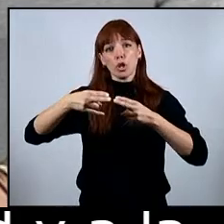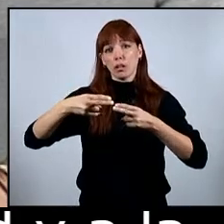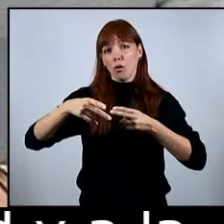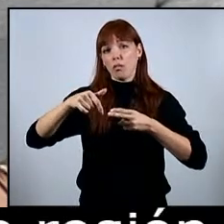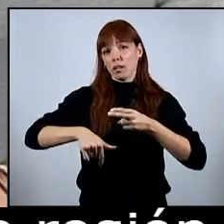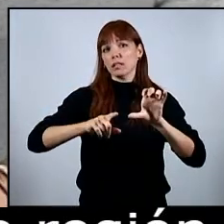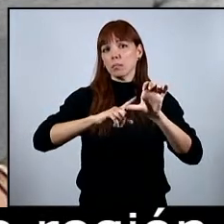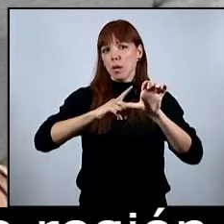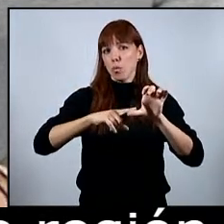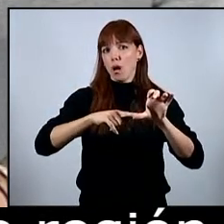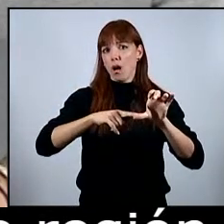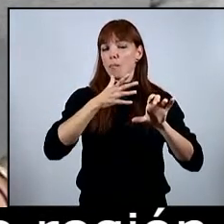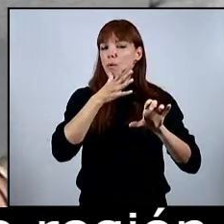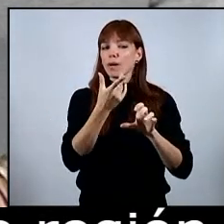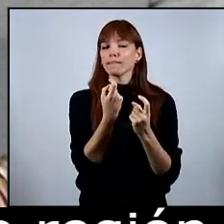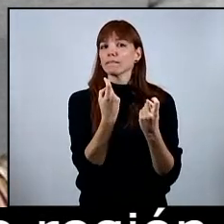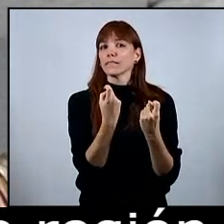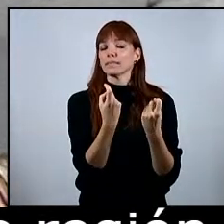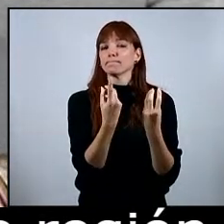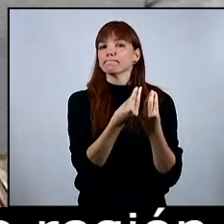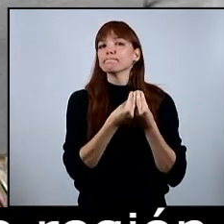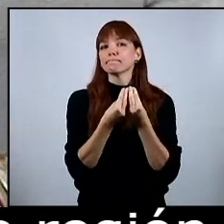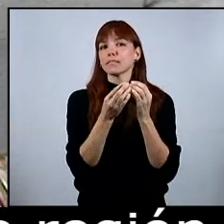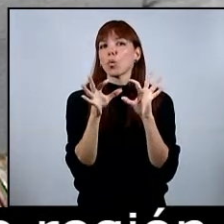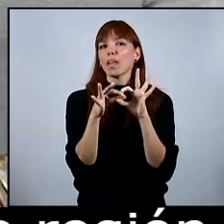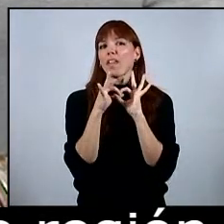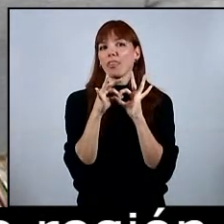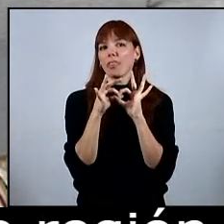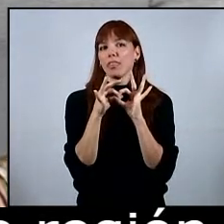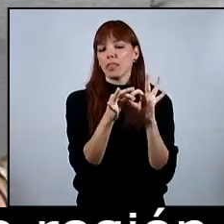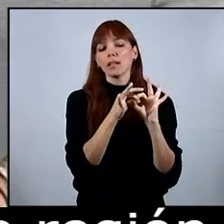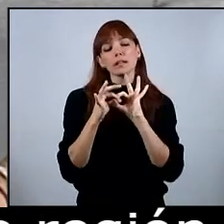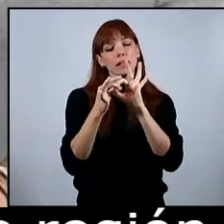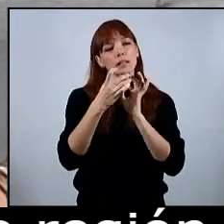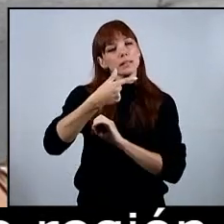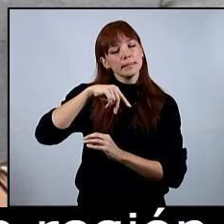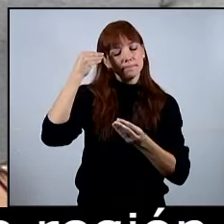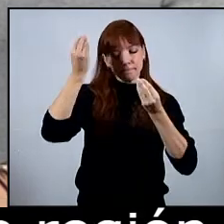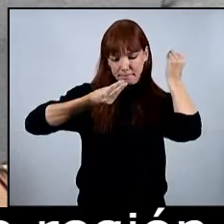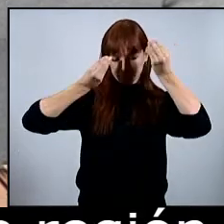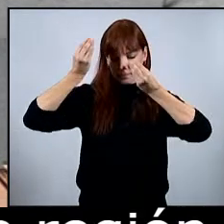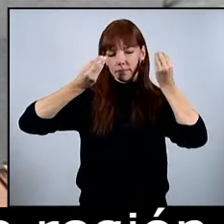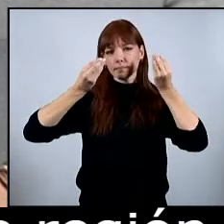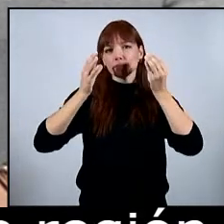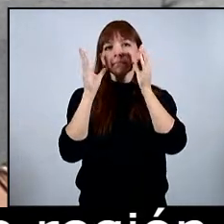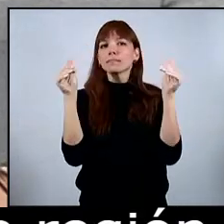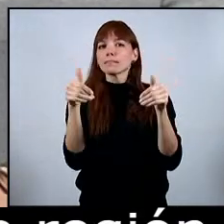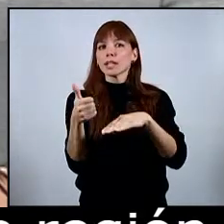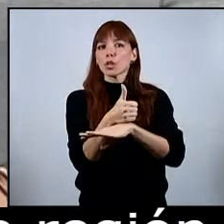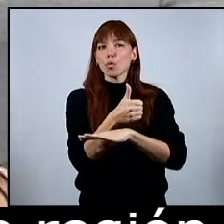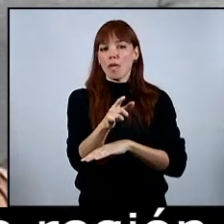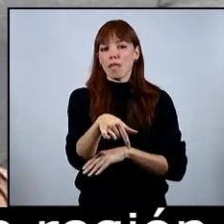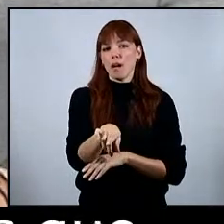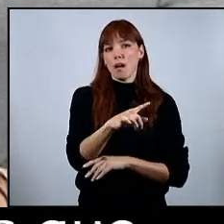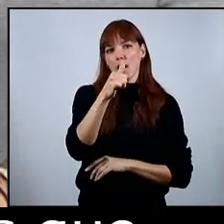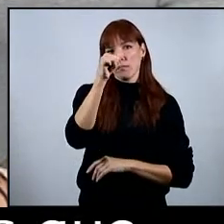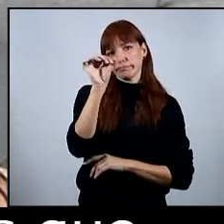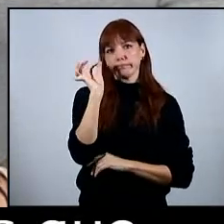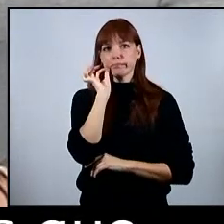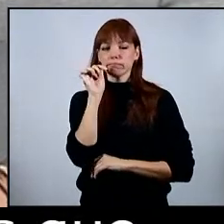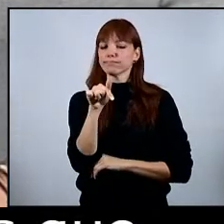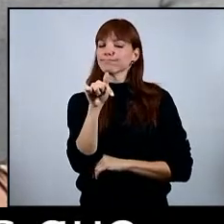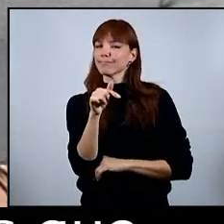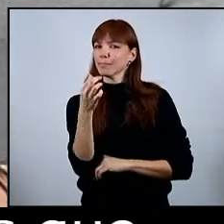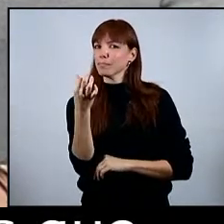porque queremos unidad, necesitamos unidad. Tenemos que pensar en los extremeños y en las extremeñas, centrarnos en